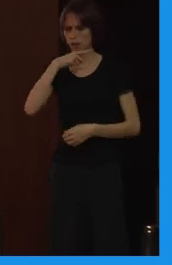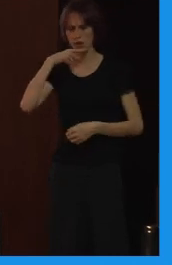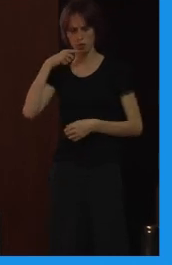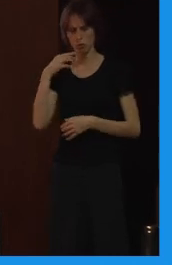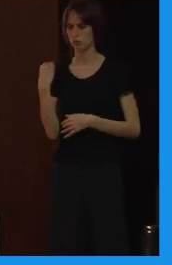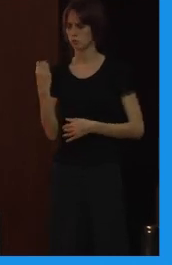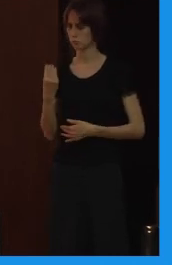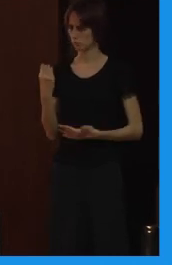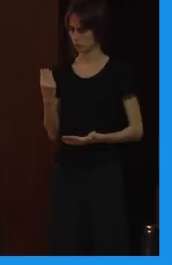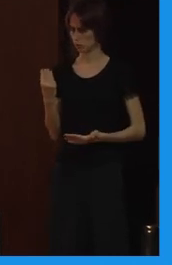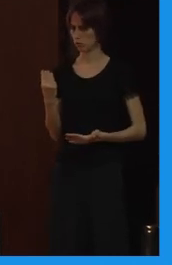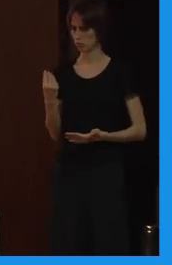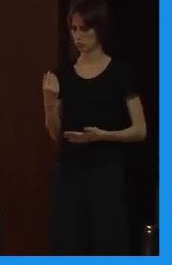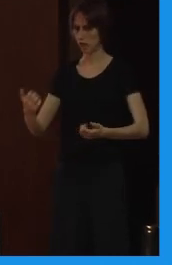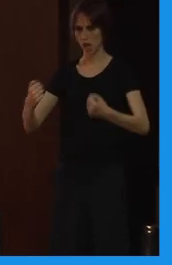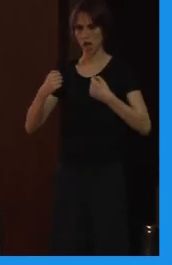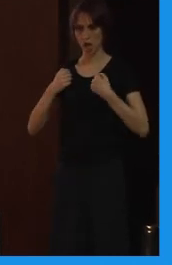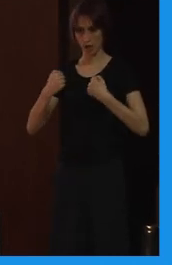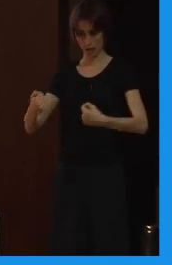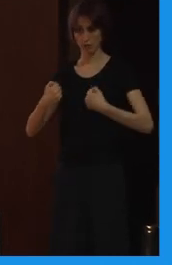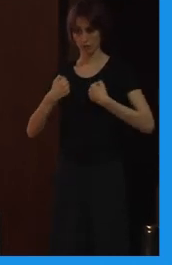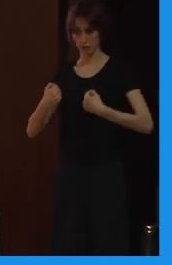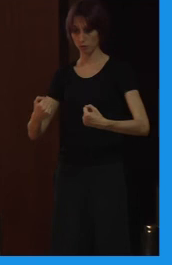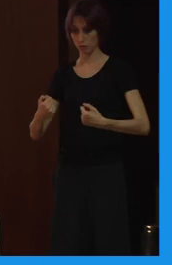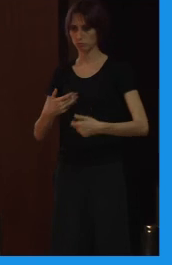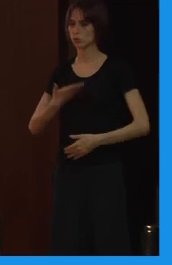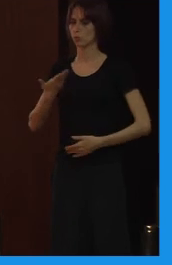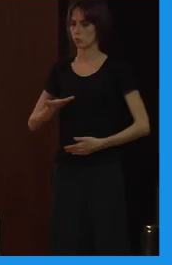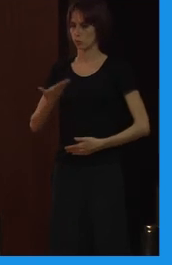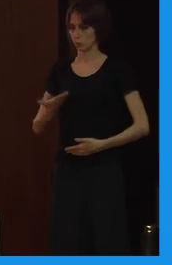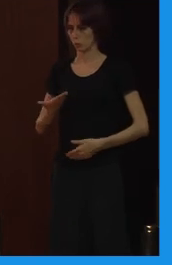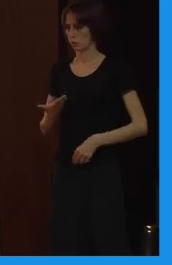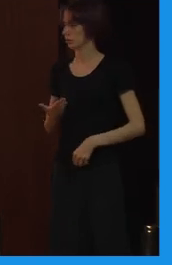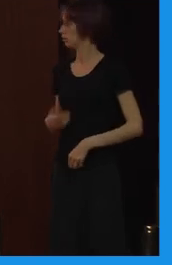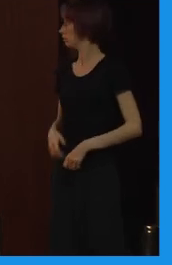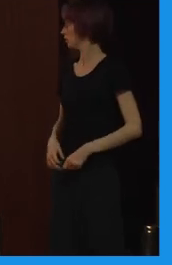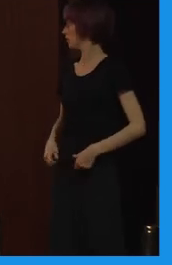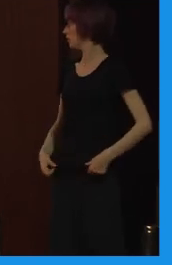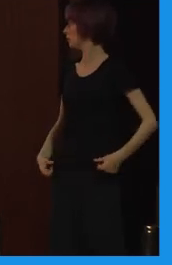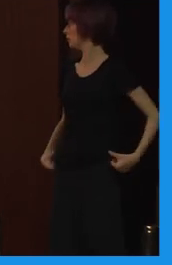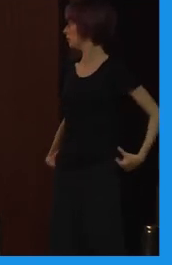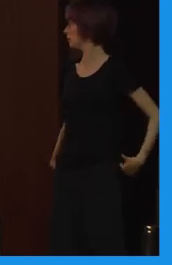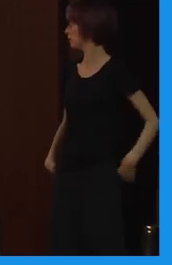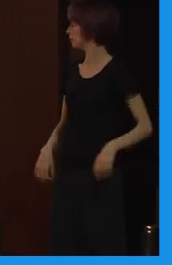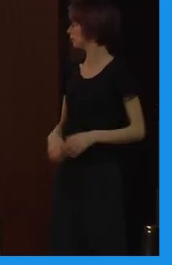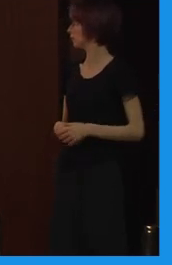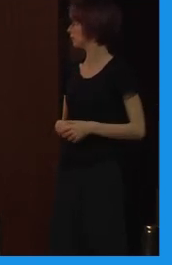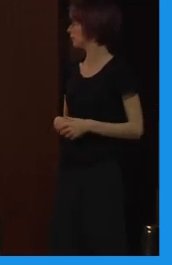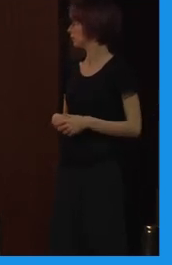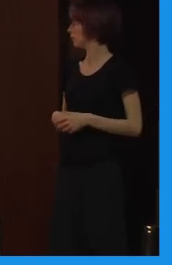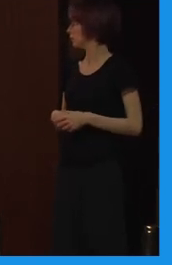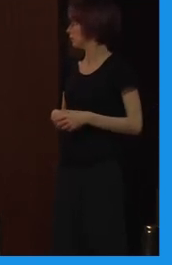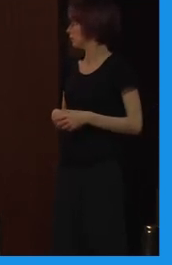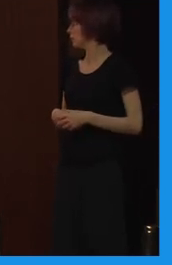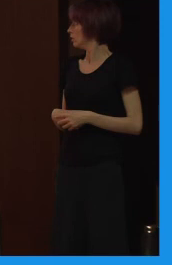Importante también de todo lo que os he dicho, después de las hormonas tiroideas, este déficit. La déficit de vitamina D es